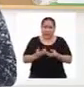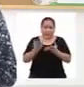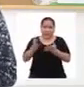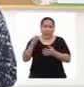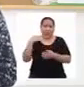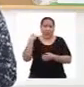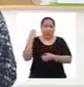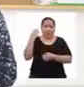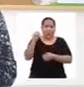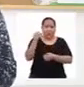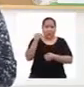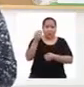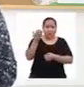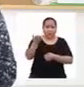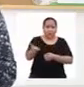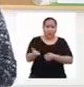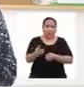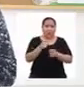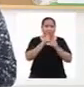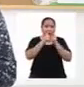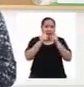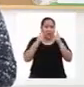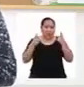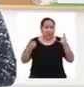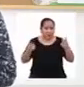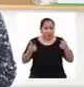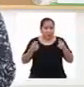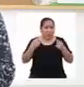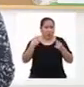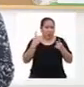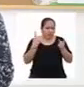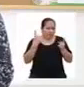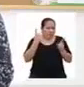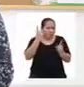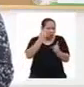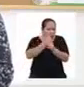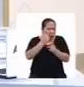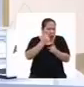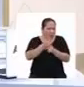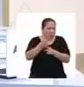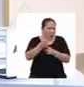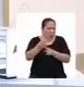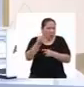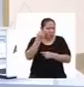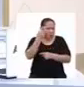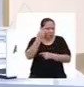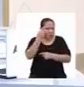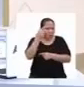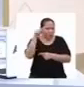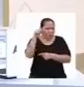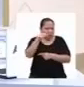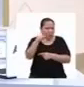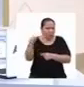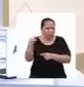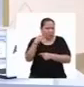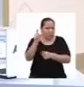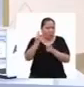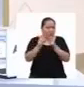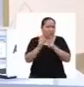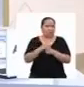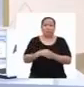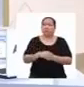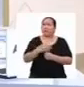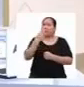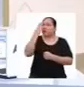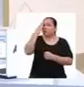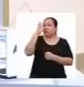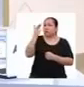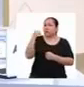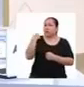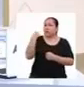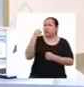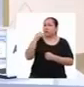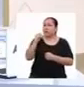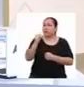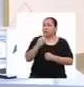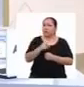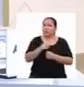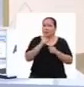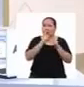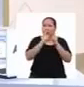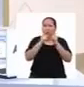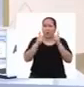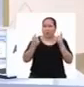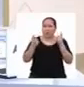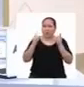empleado es adecuado para nuestras y nuestros destinatarios? No estoy seguro que los adolescentes empleen un